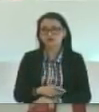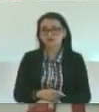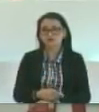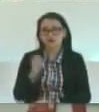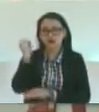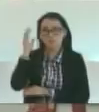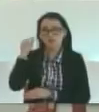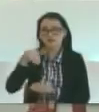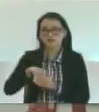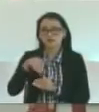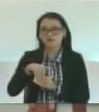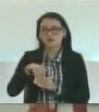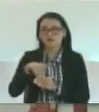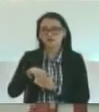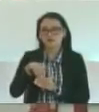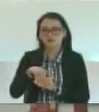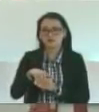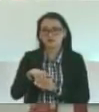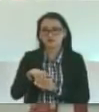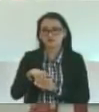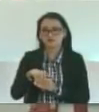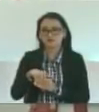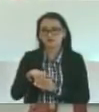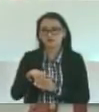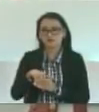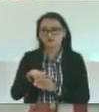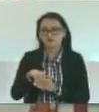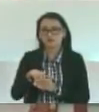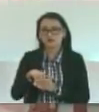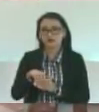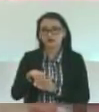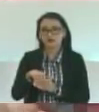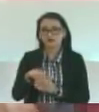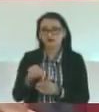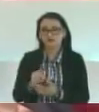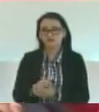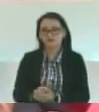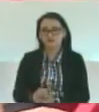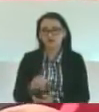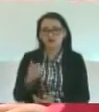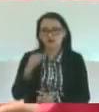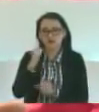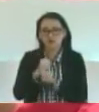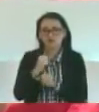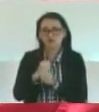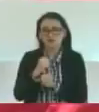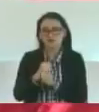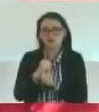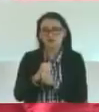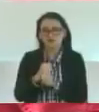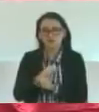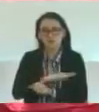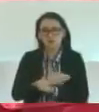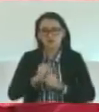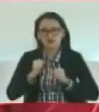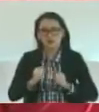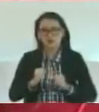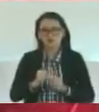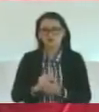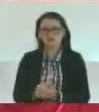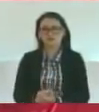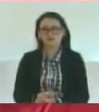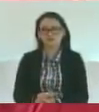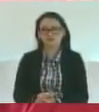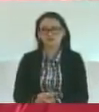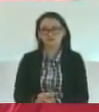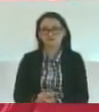electoral, a ratificar en esta zona del sur, que es una zona obrera, una zona poderosa,